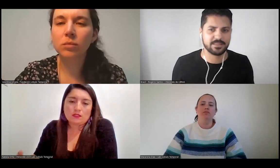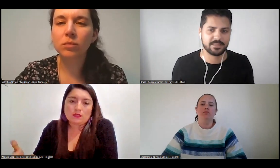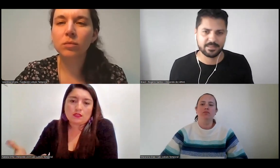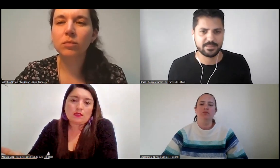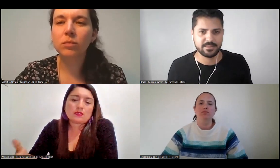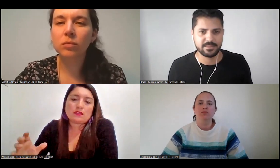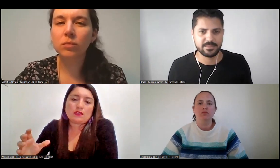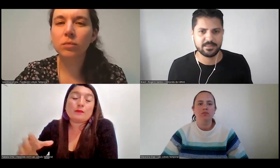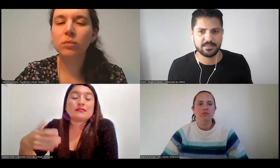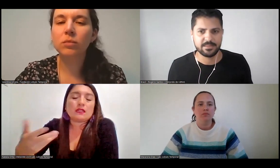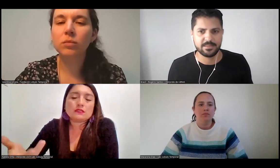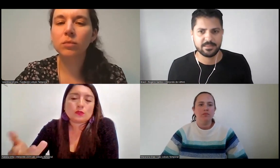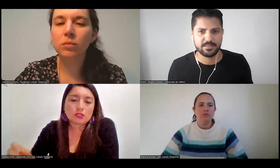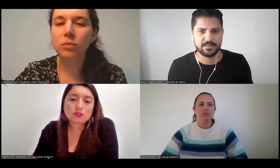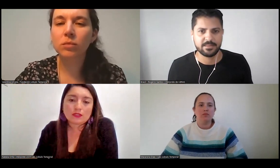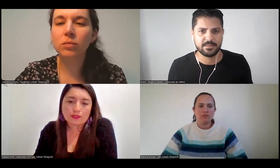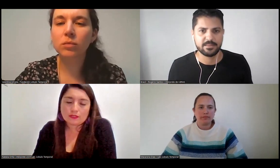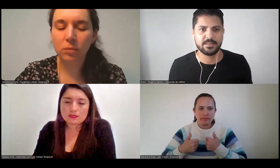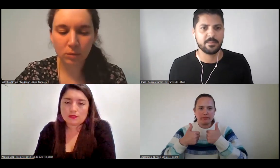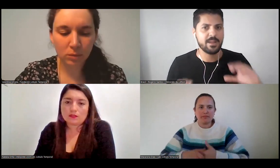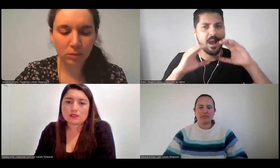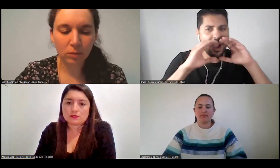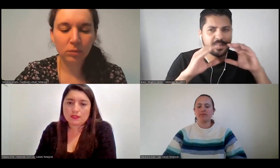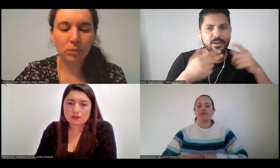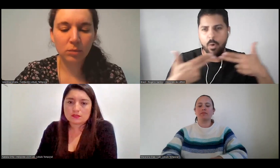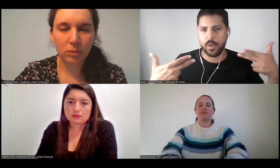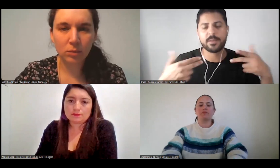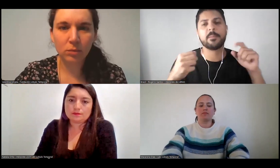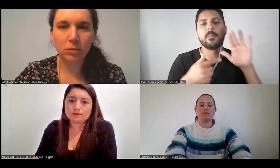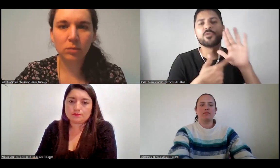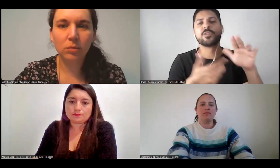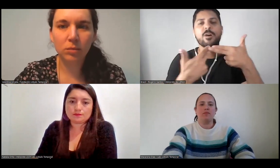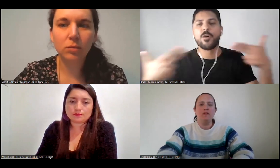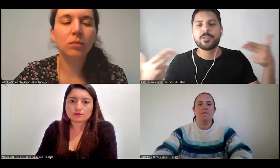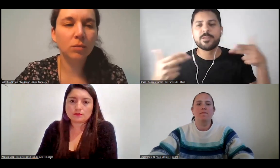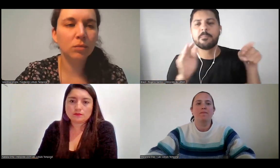¿cierto? Y representar situaciones cotidianas a través de los clasificadores, sí.